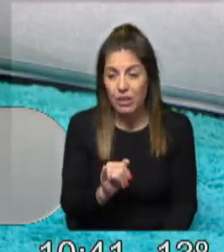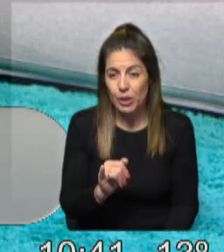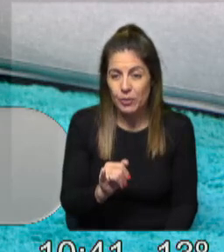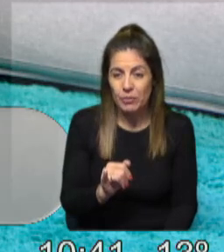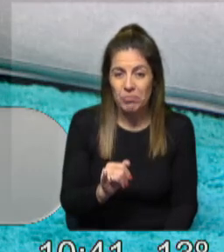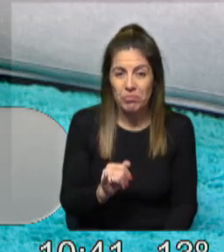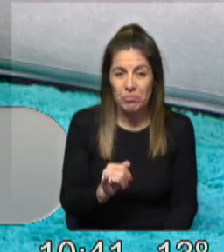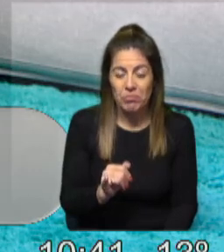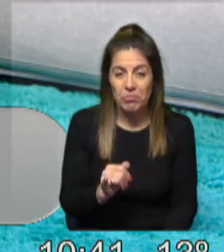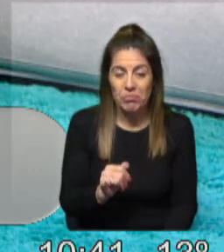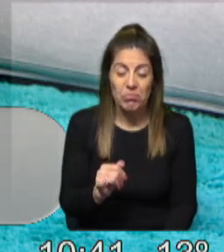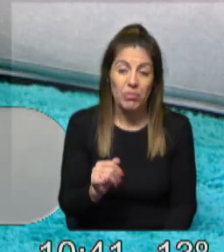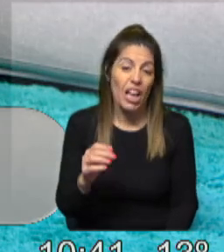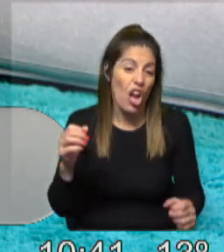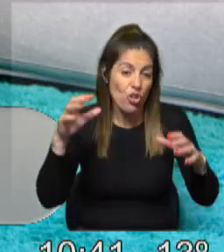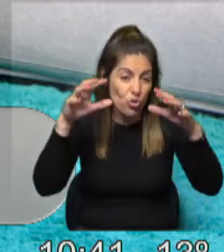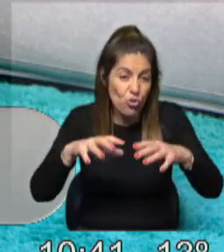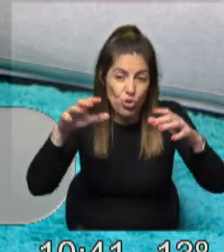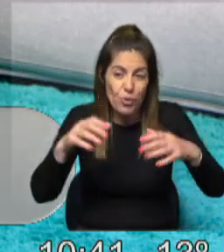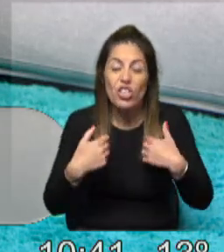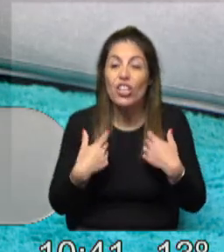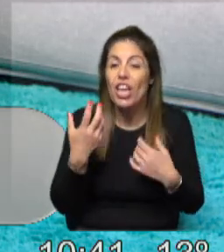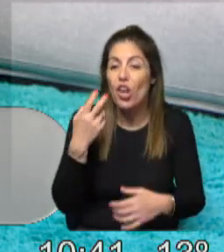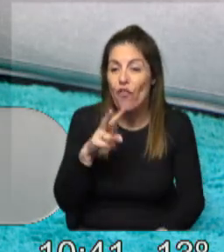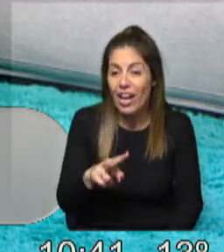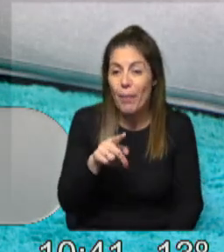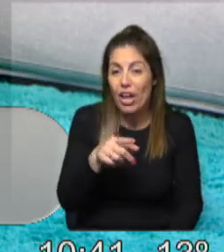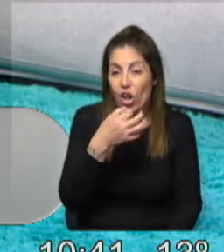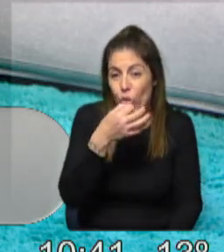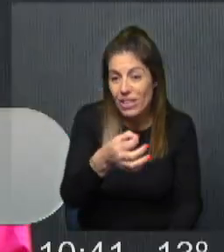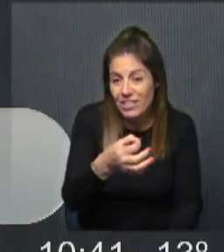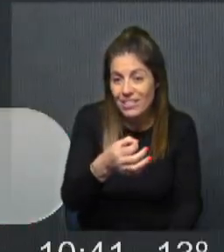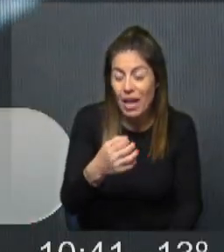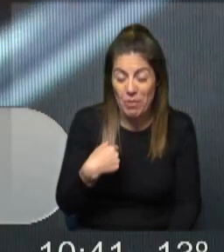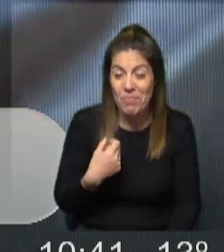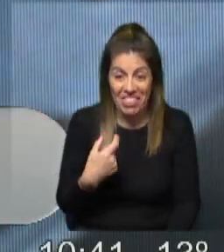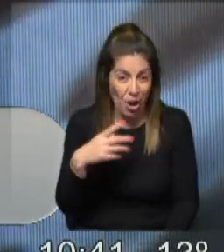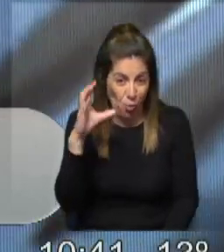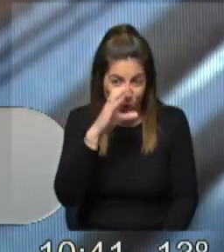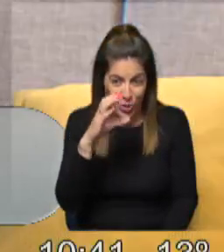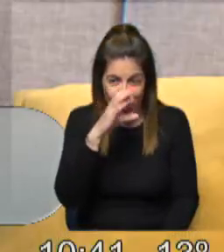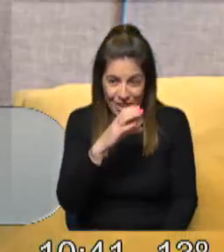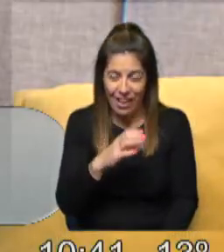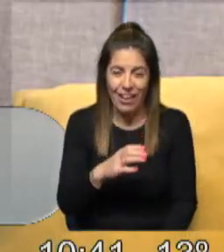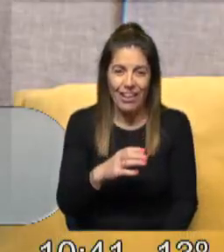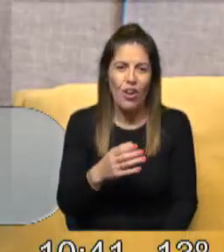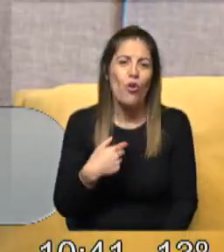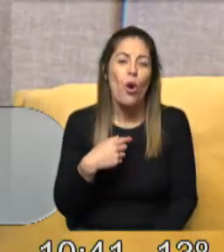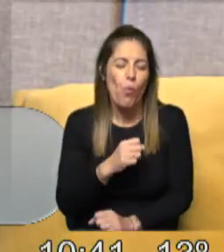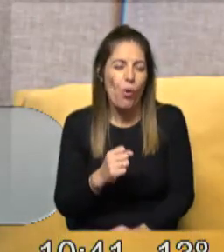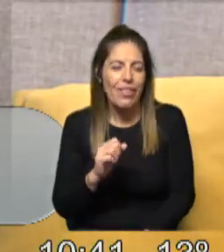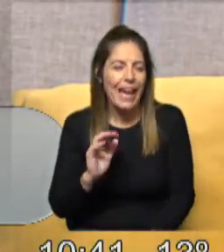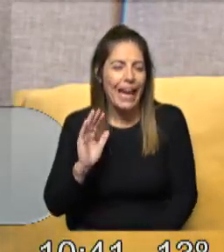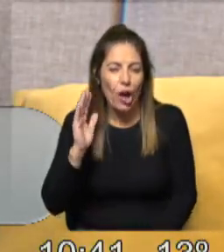va a haber temporal y de repente... No, yo quiero verla para ver esto que estás diciendo. Claro. ¿Sí? Me da curiosidad. Pero ¿cuántos? Porque además uno se puede reconocer